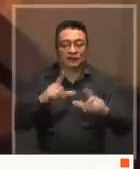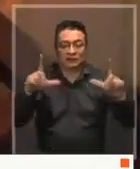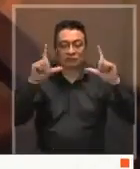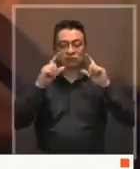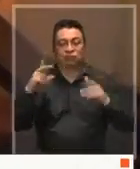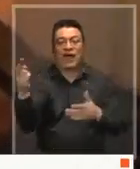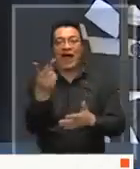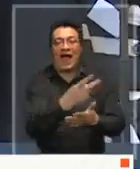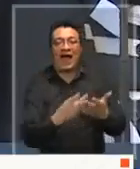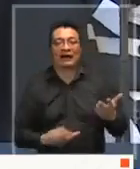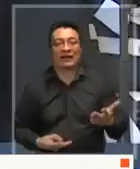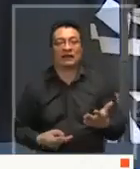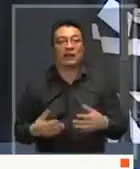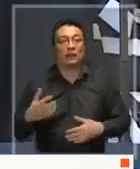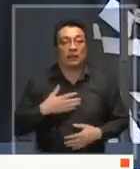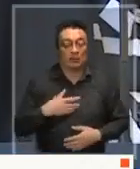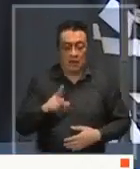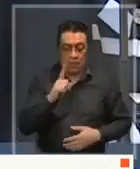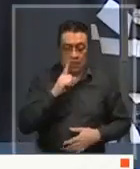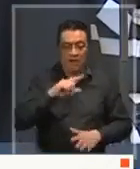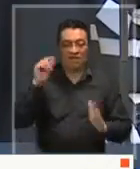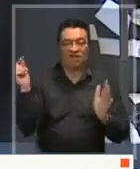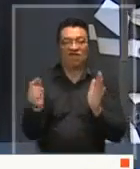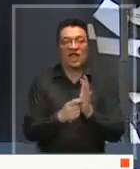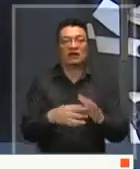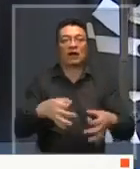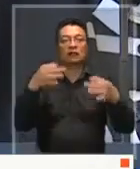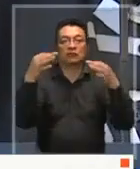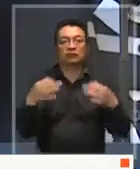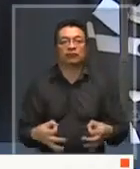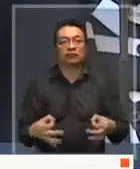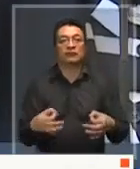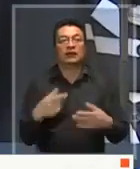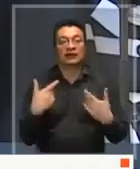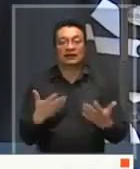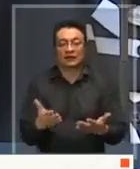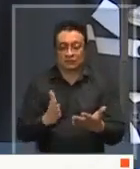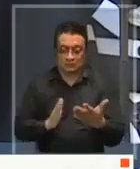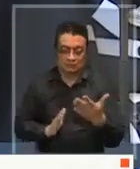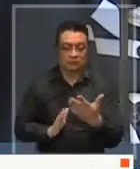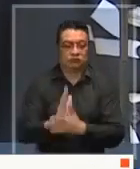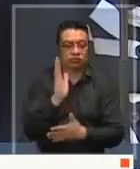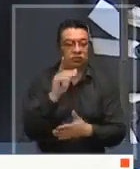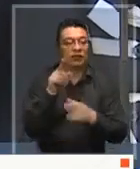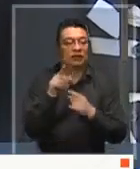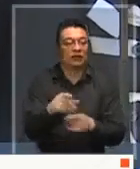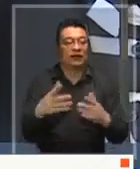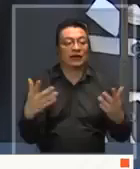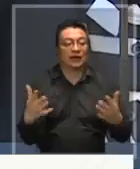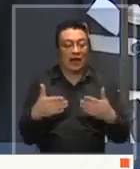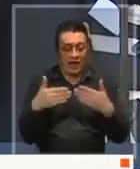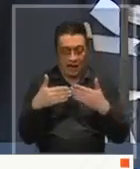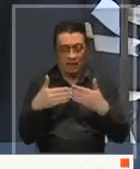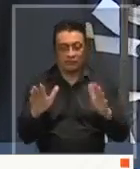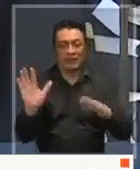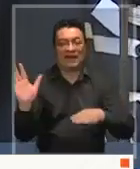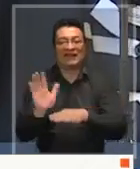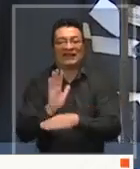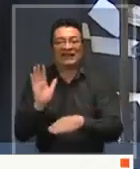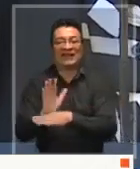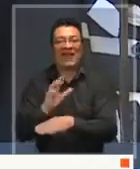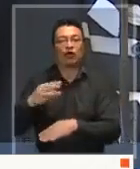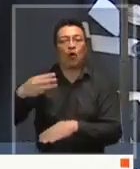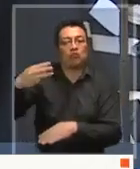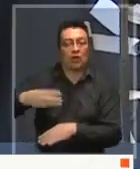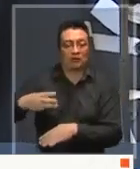arte. Tenemos la fecha cierta en el que se va a dar inicio a la apertura del Teatro Municipal